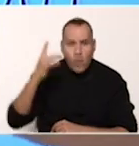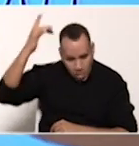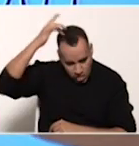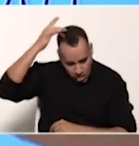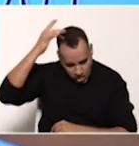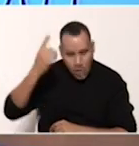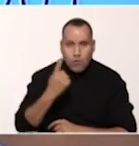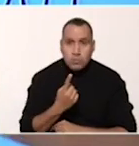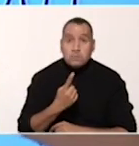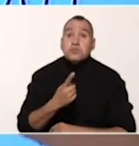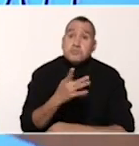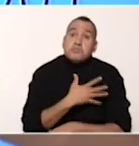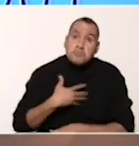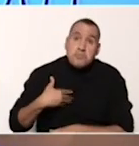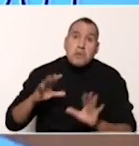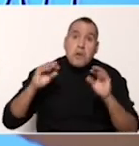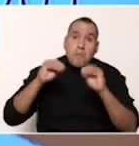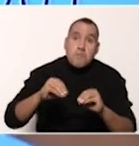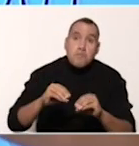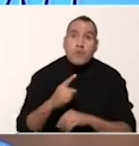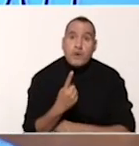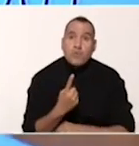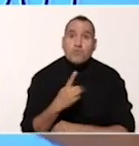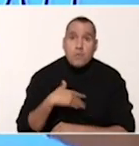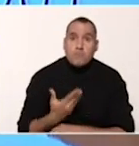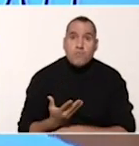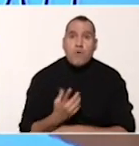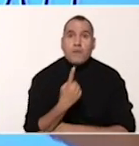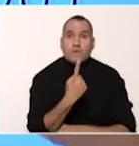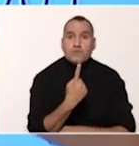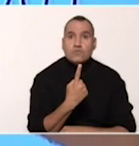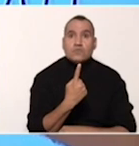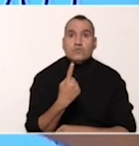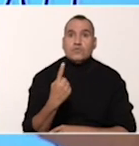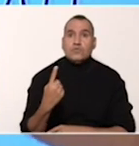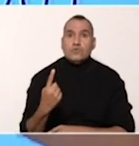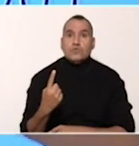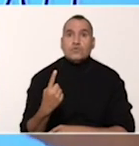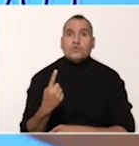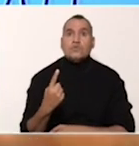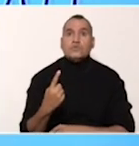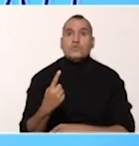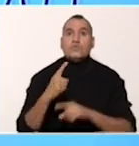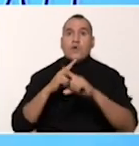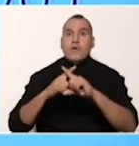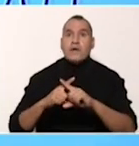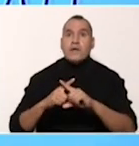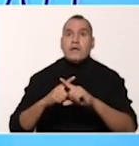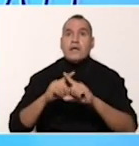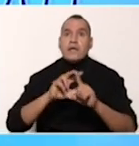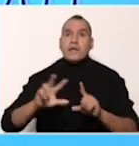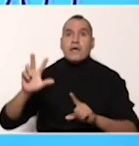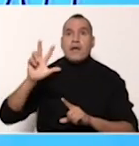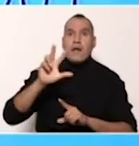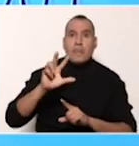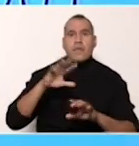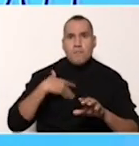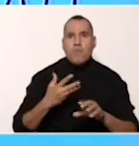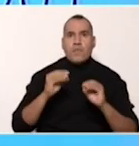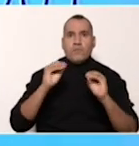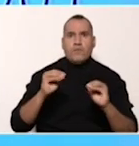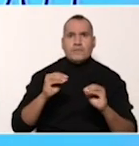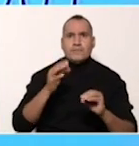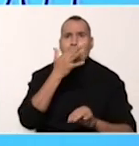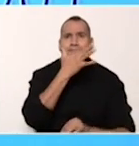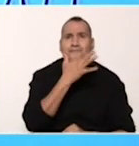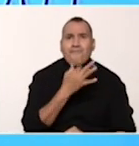pero el que lo quiera poner puede ponerlo, conservando la misma variable y el mismo exponente. ¿Vieron